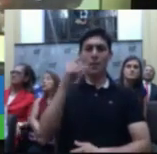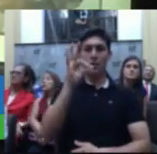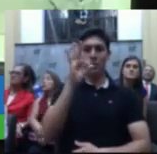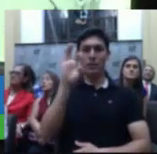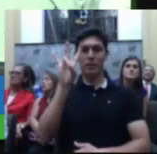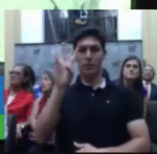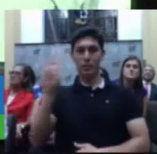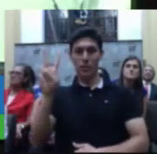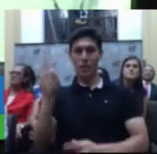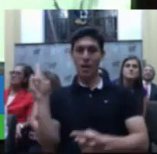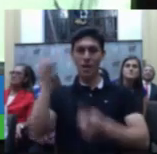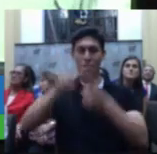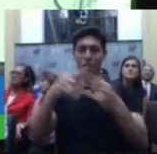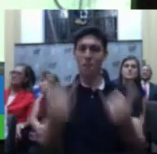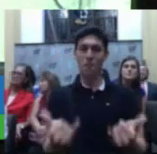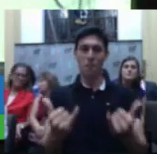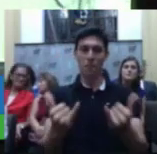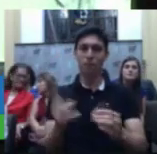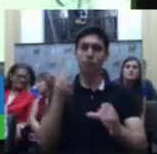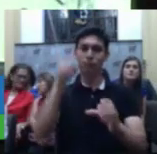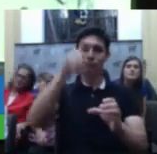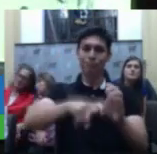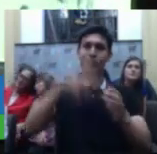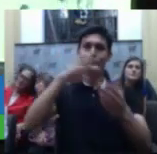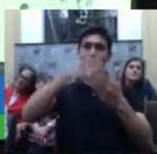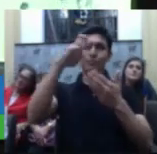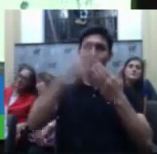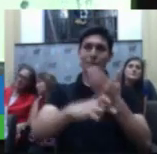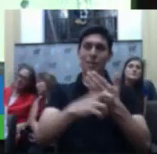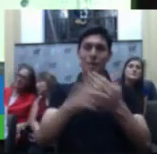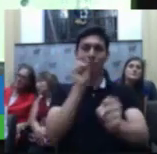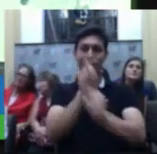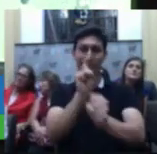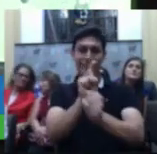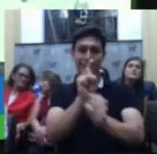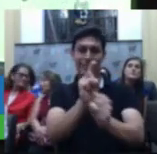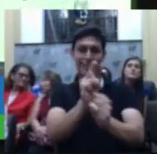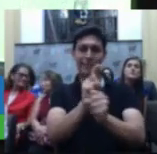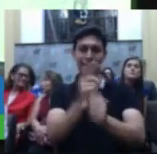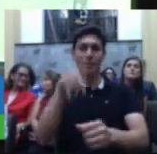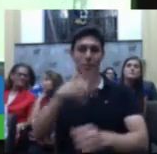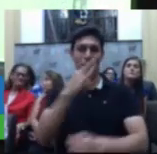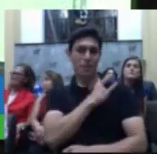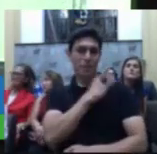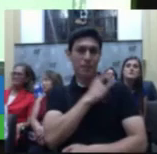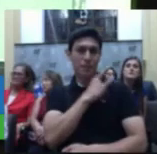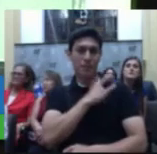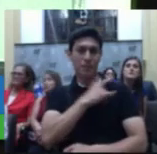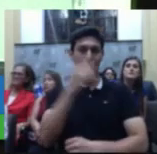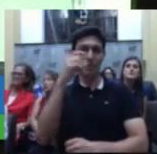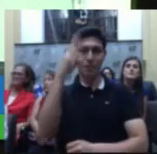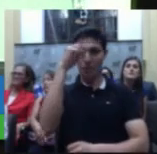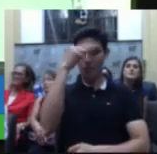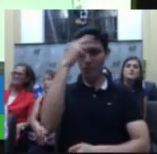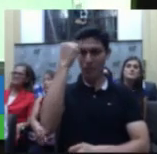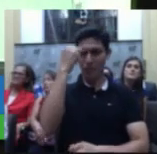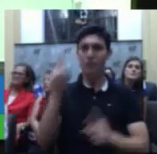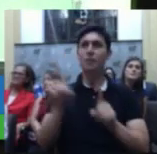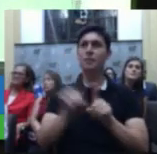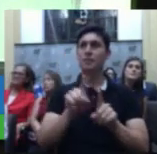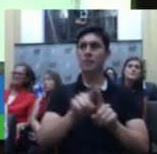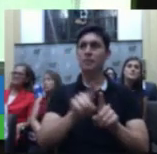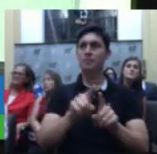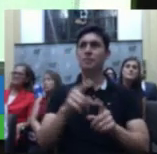fecha. Participó del programa cooperativo para la reforma de la enseñanza legal en la PUC, llevado a cabo en la Escuela de Leyes de la Universidad